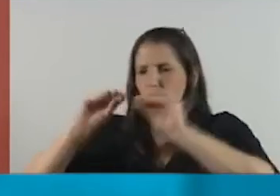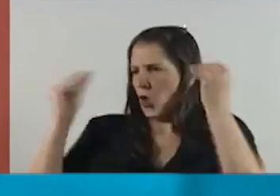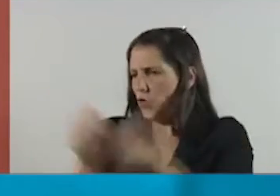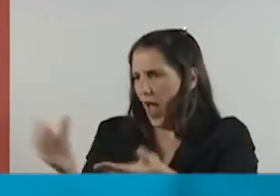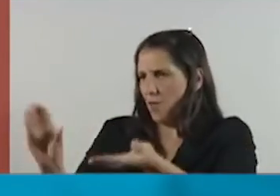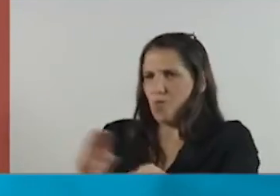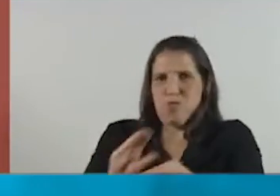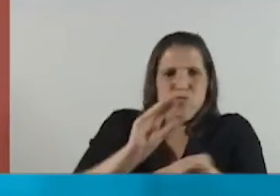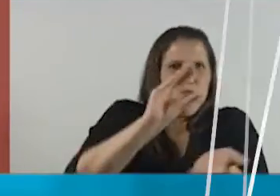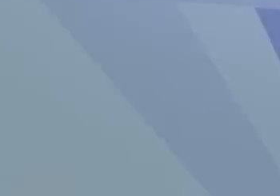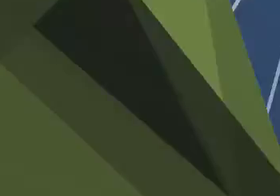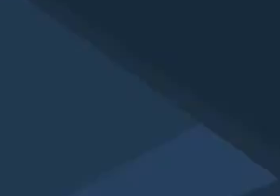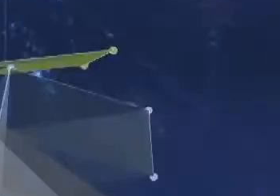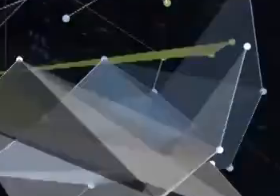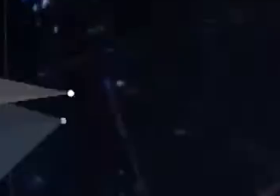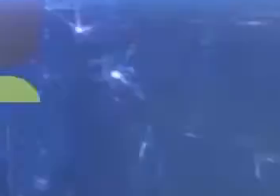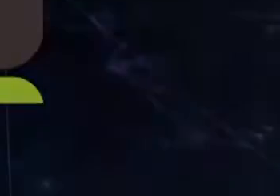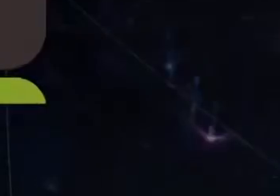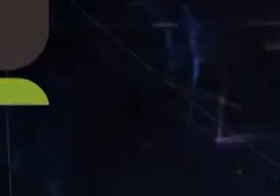antes lo estuvo